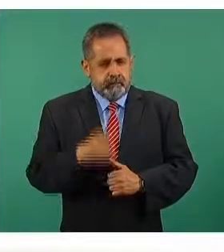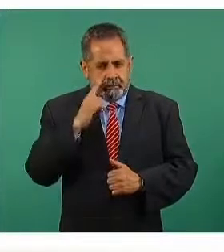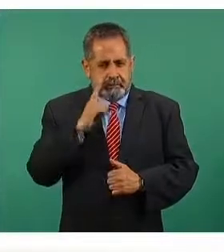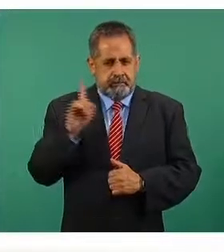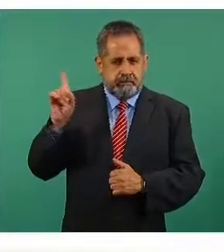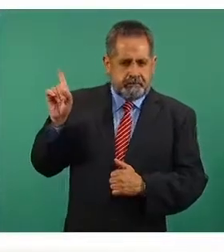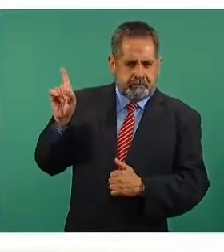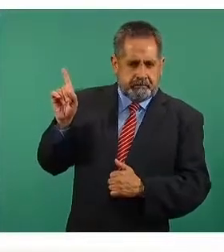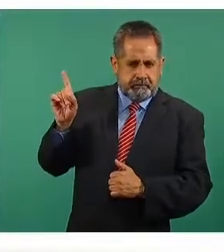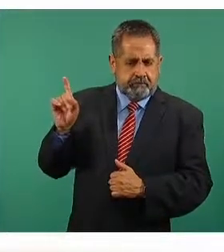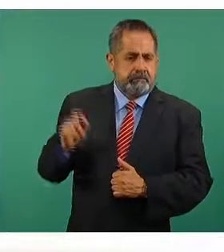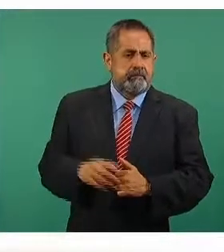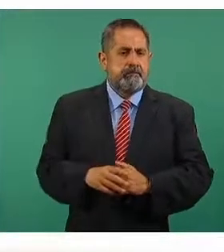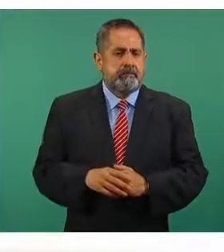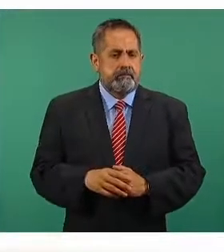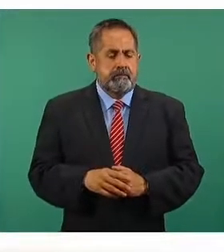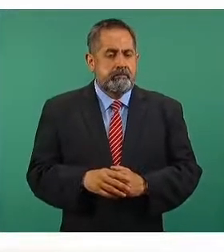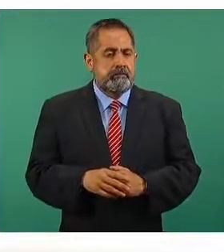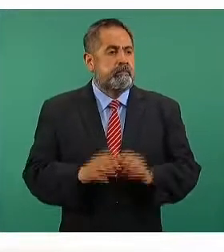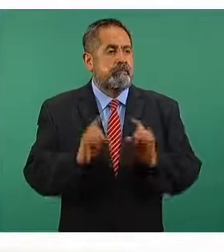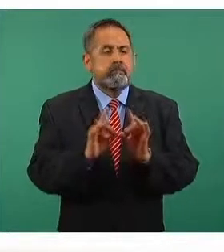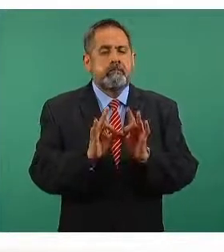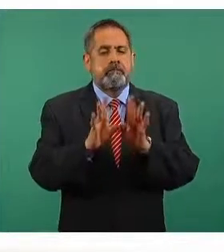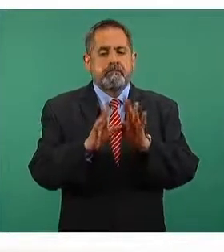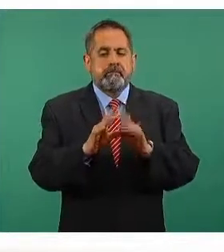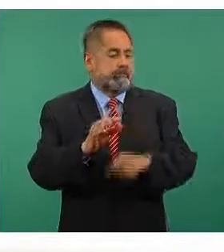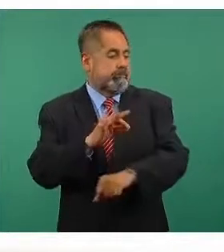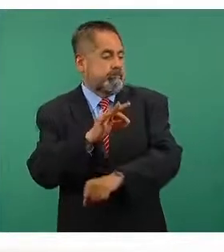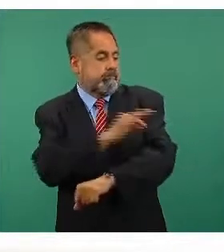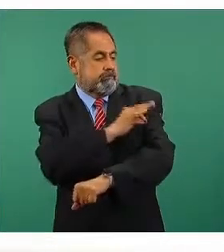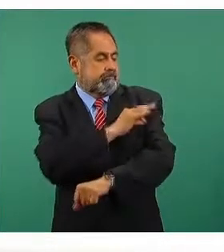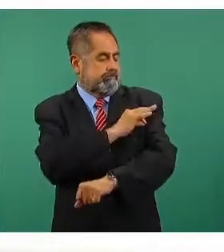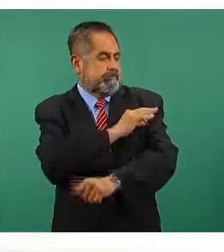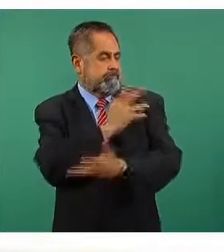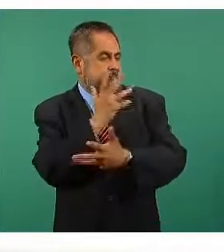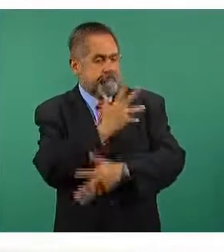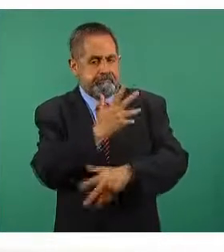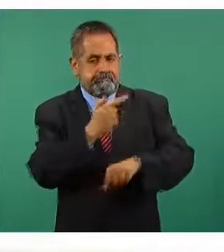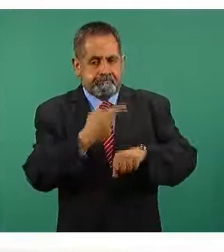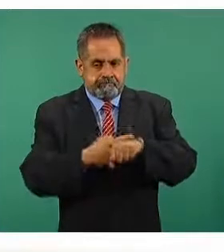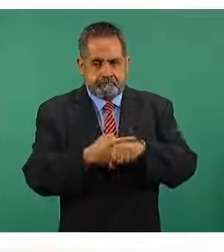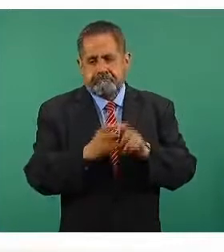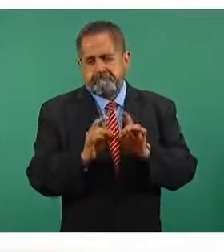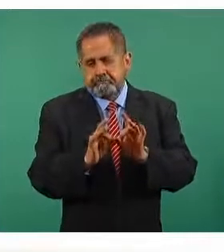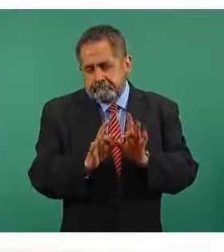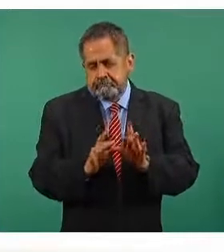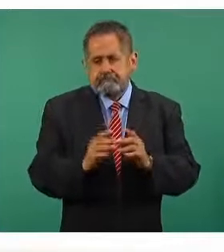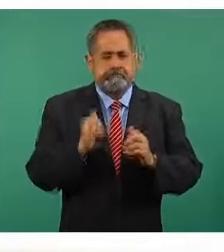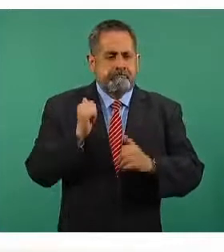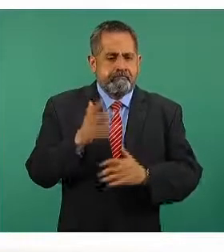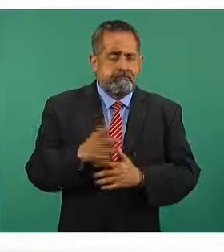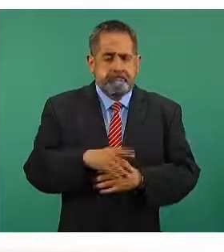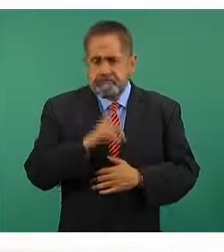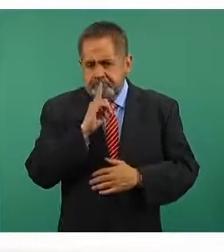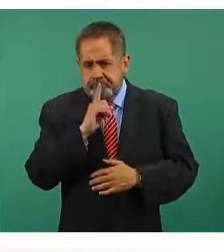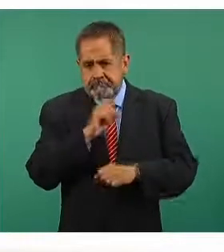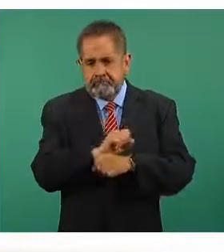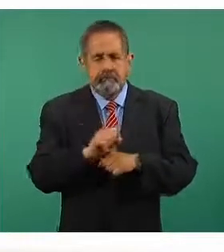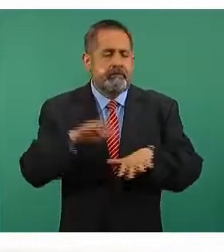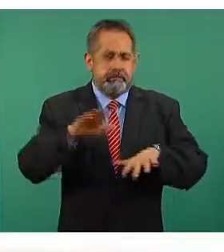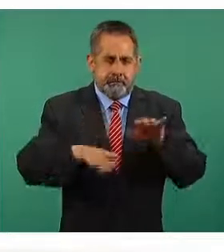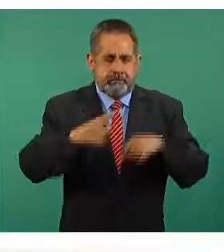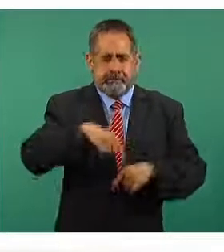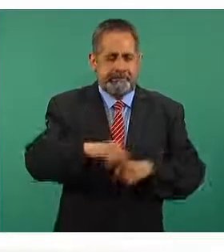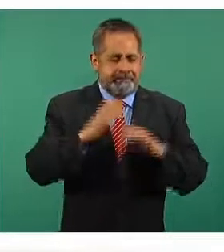vigilar, que es los eventos supuestamente asociados a vacunación. Estas son las reacciones que puede presentar el organismo